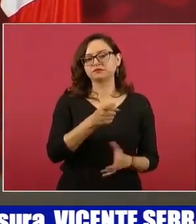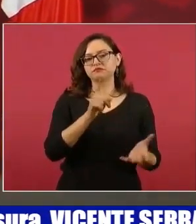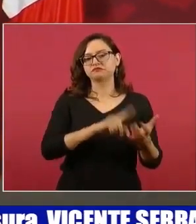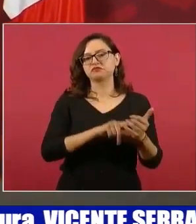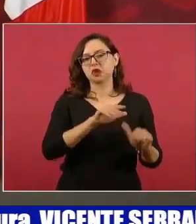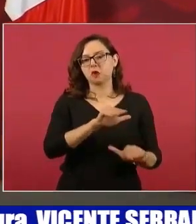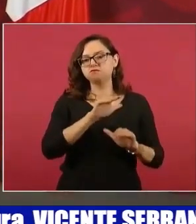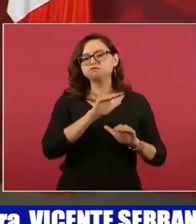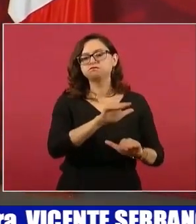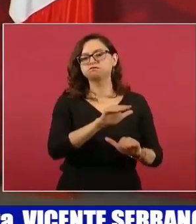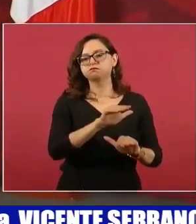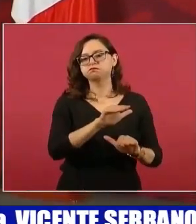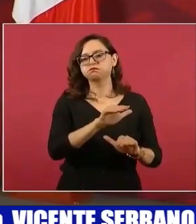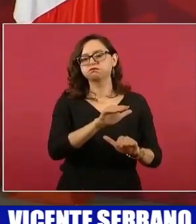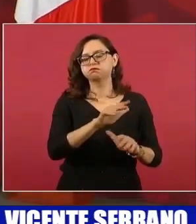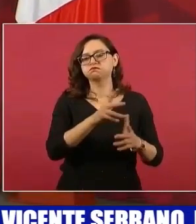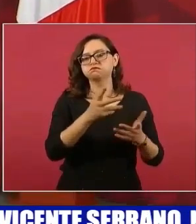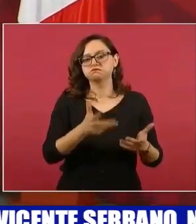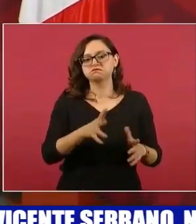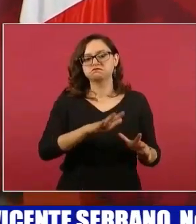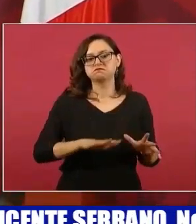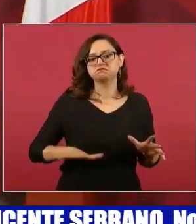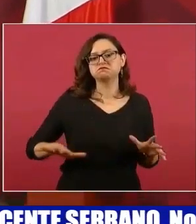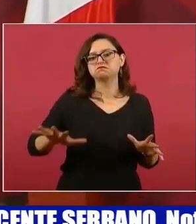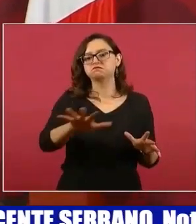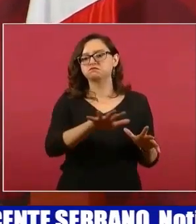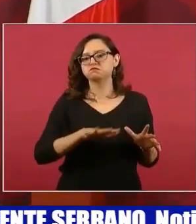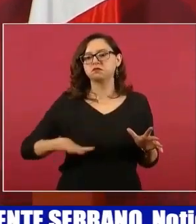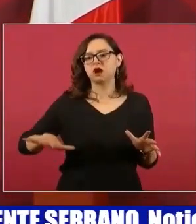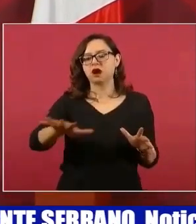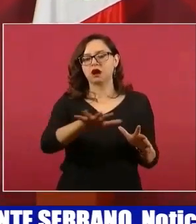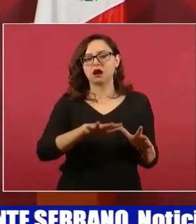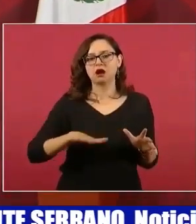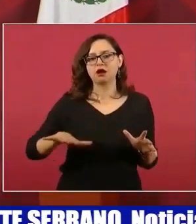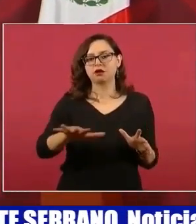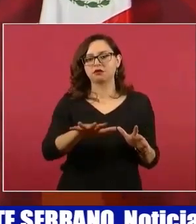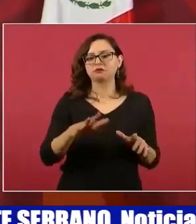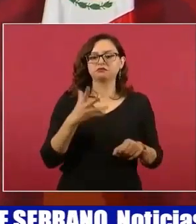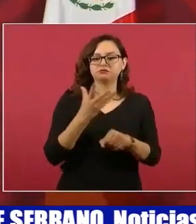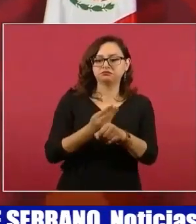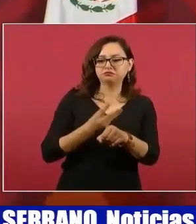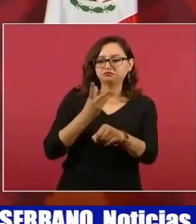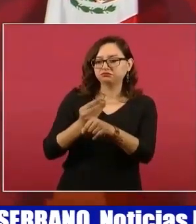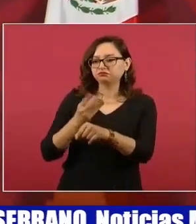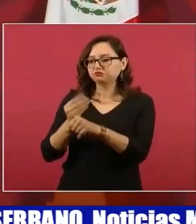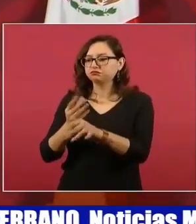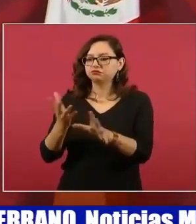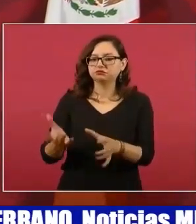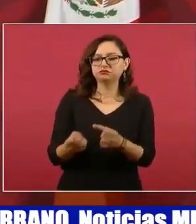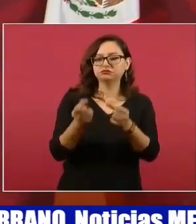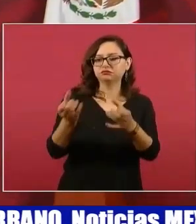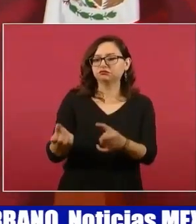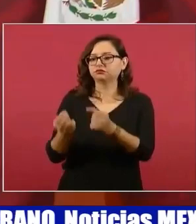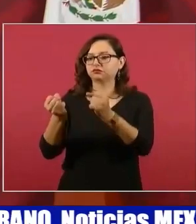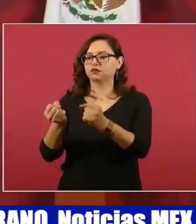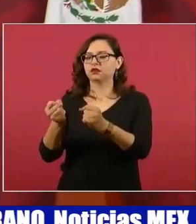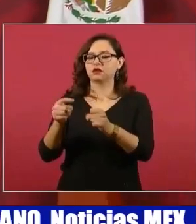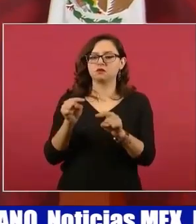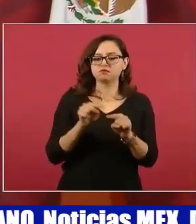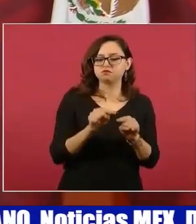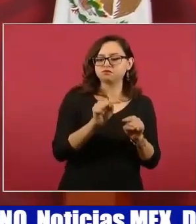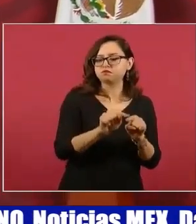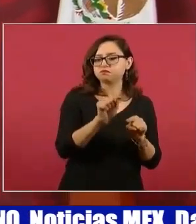determine que es, o vamos, reconozca que es la autoridad judicial la que debe determinar en el